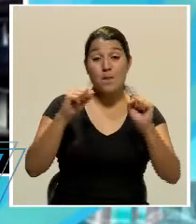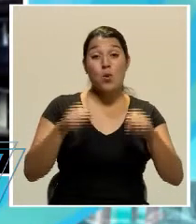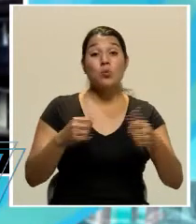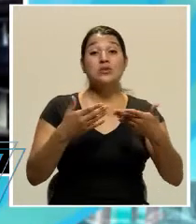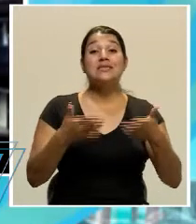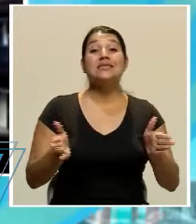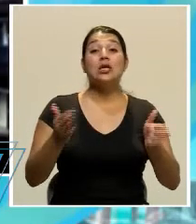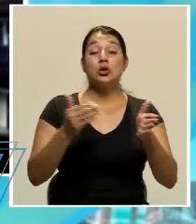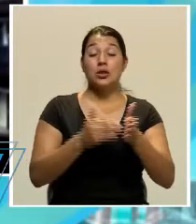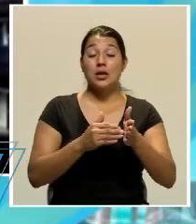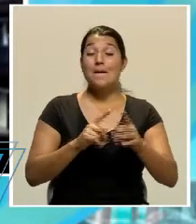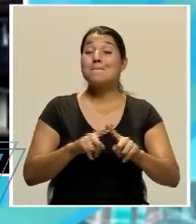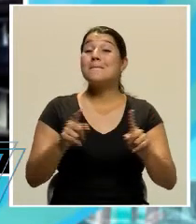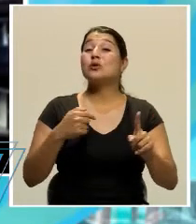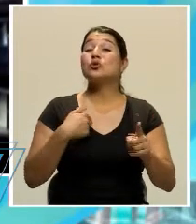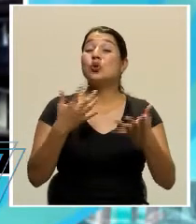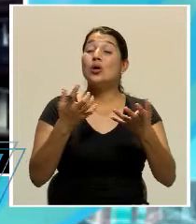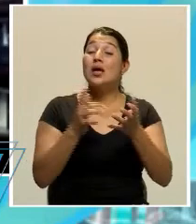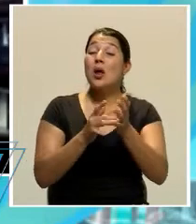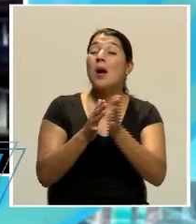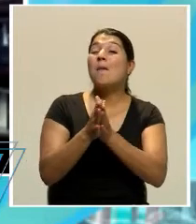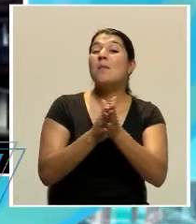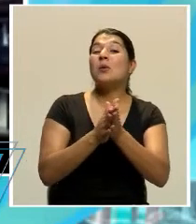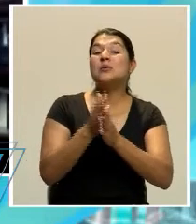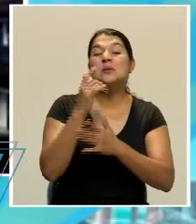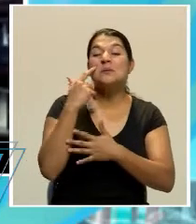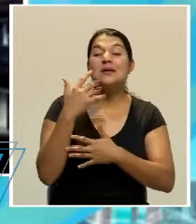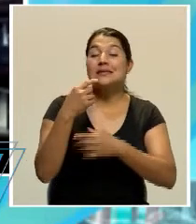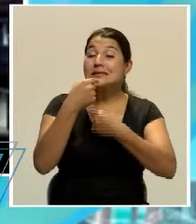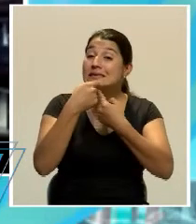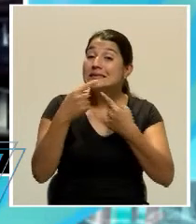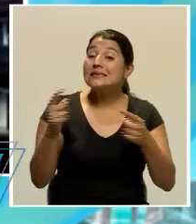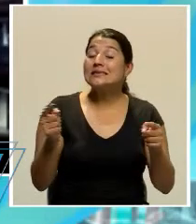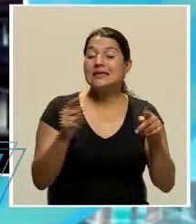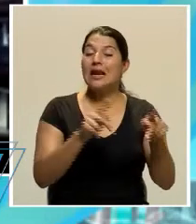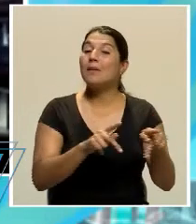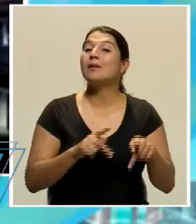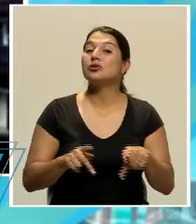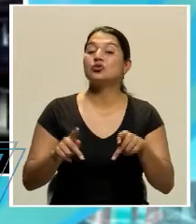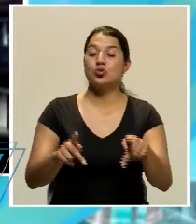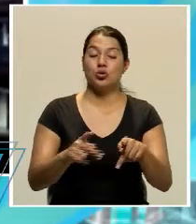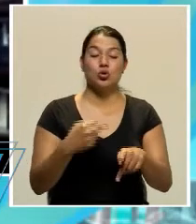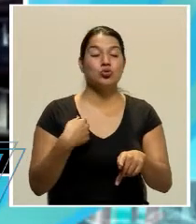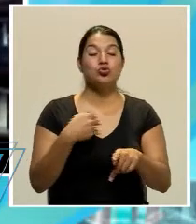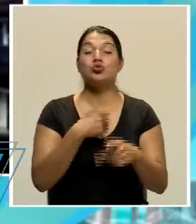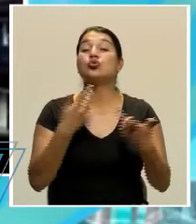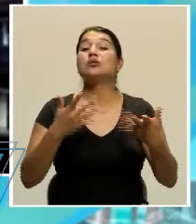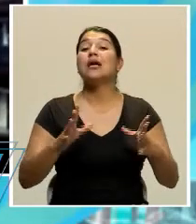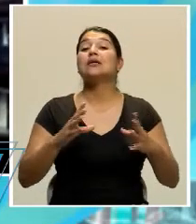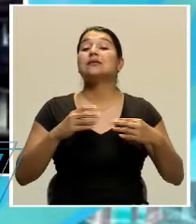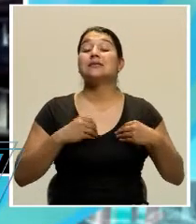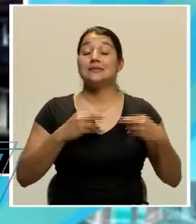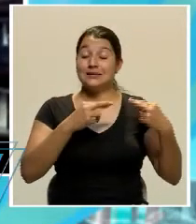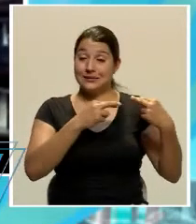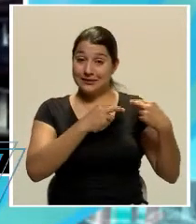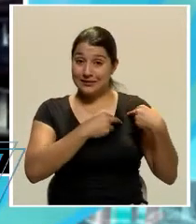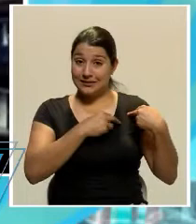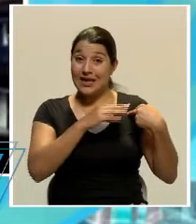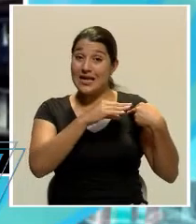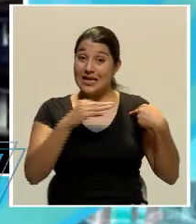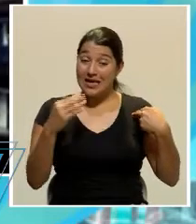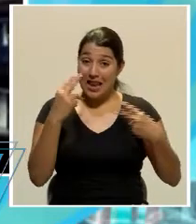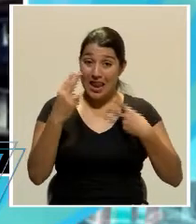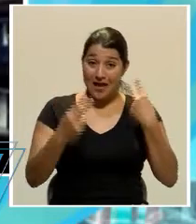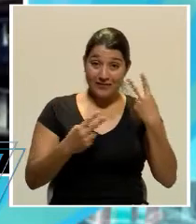Lo que quiero aprovechar la ocasión es de decirle al público que hemos hecho la tarea y que la visita es